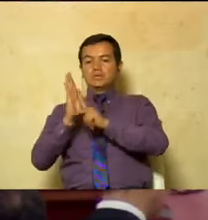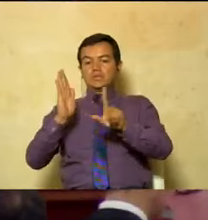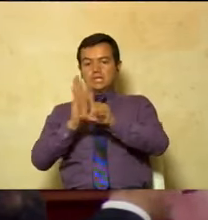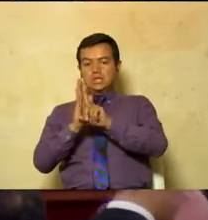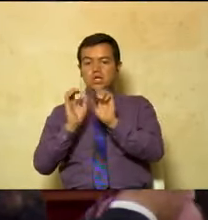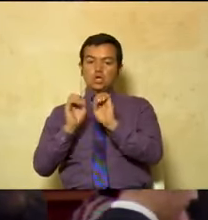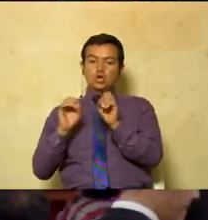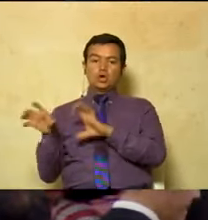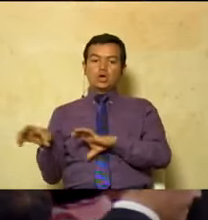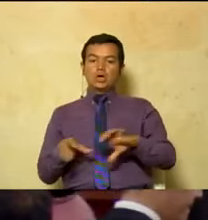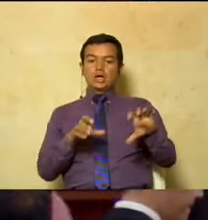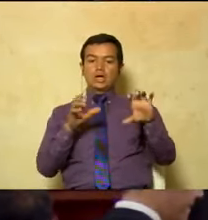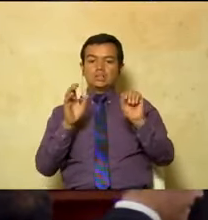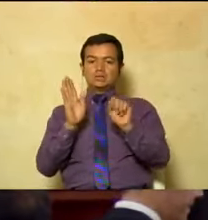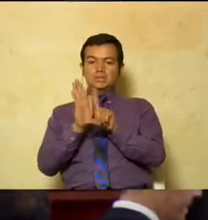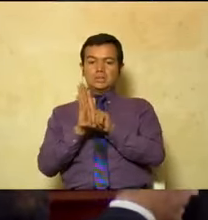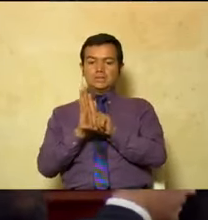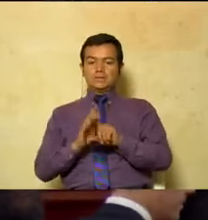actos